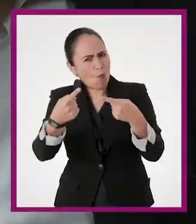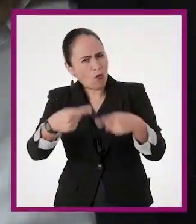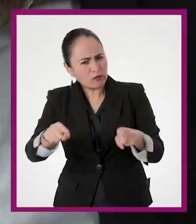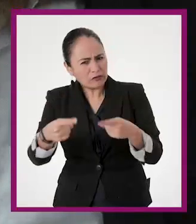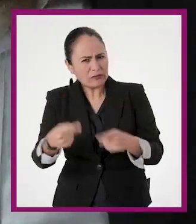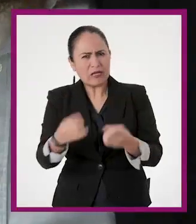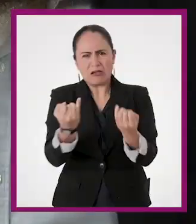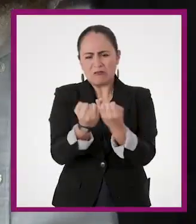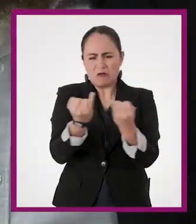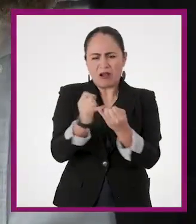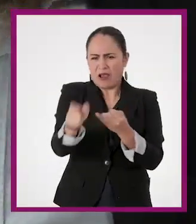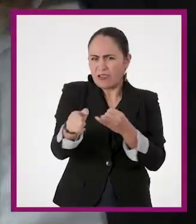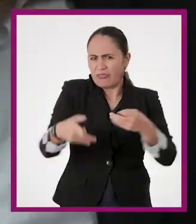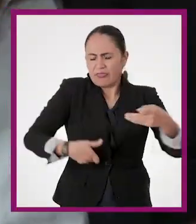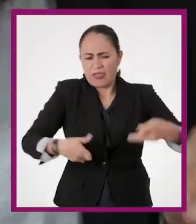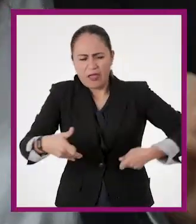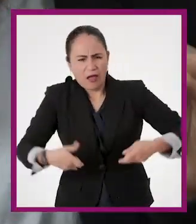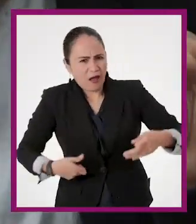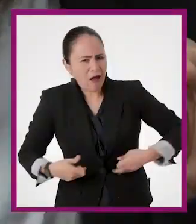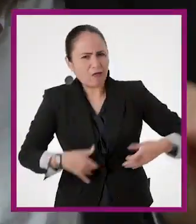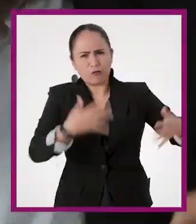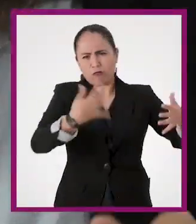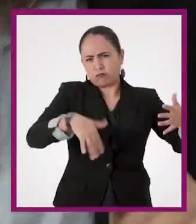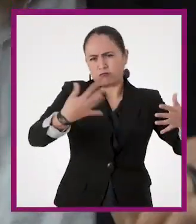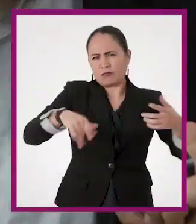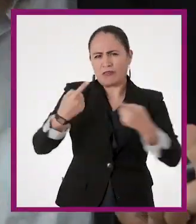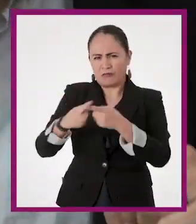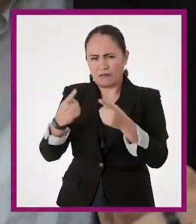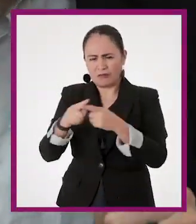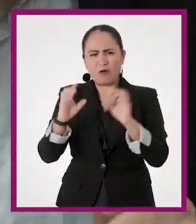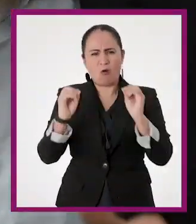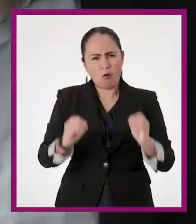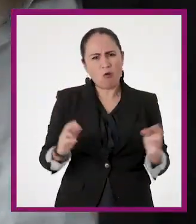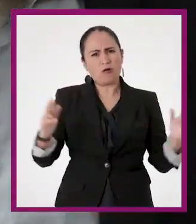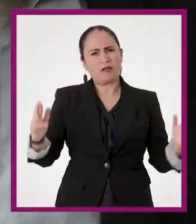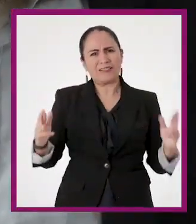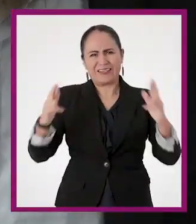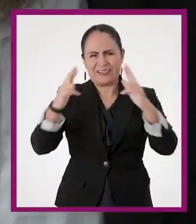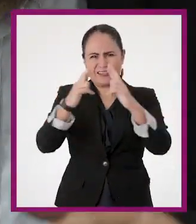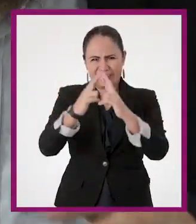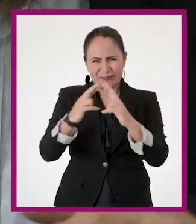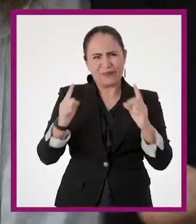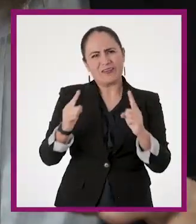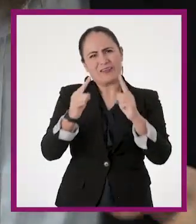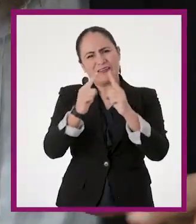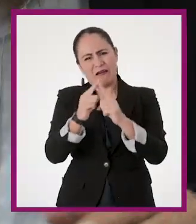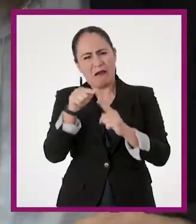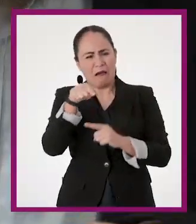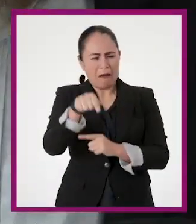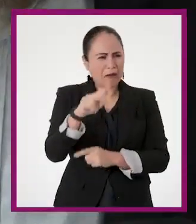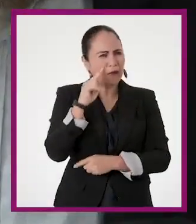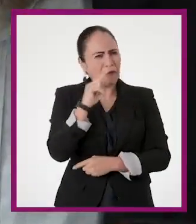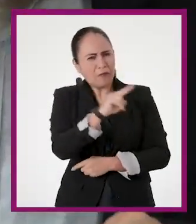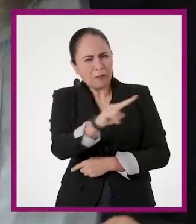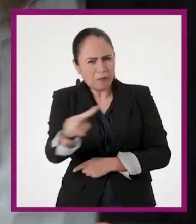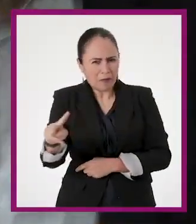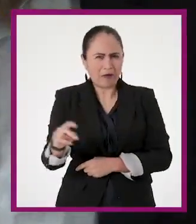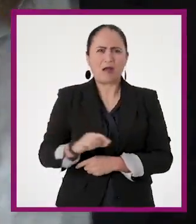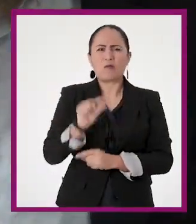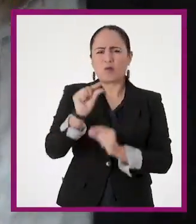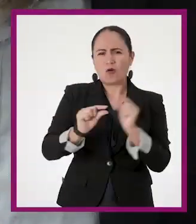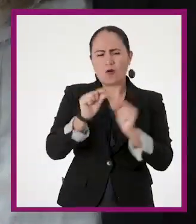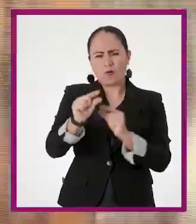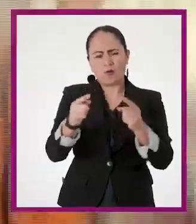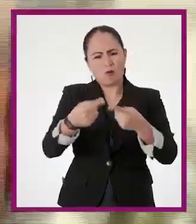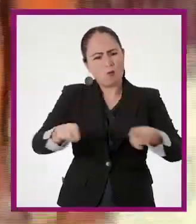que se tocaban en obras de teatro, en algunos eventos religiosos se colaban y fueron haciendo lo que se llamó los